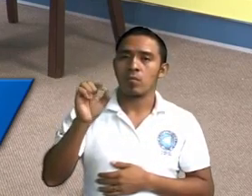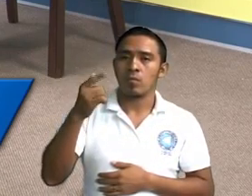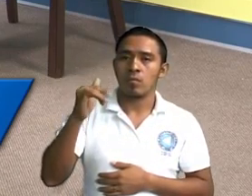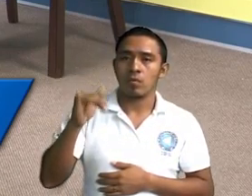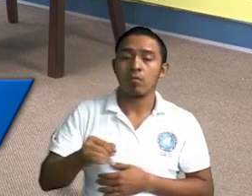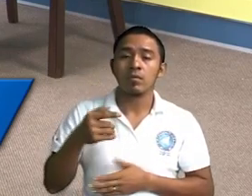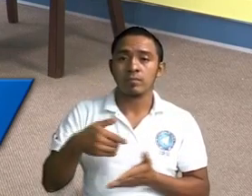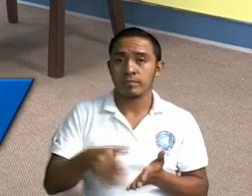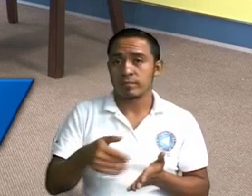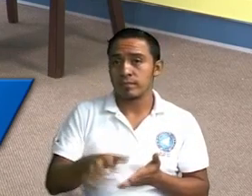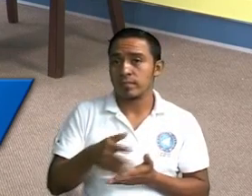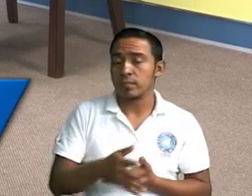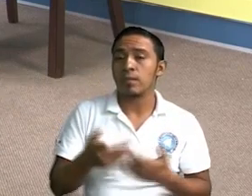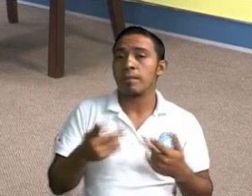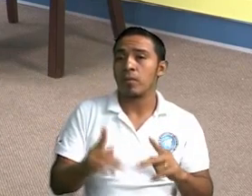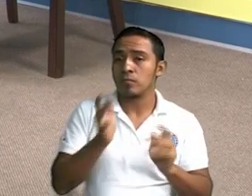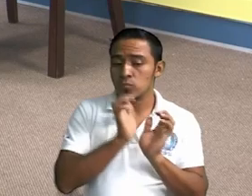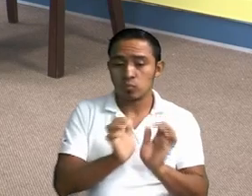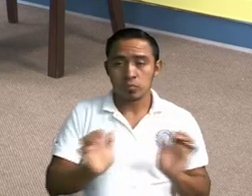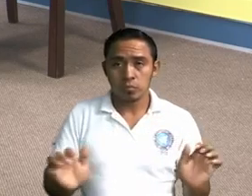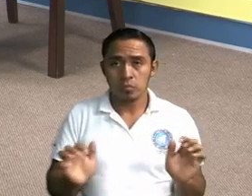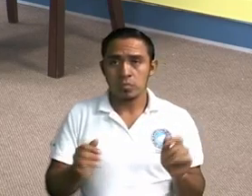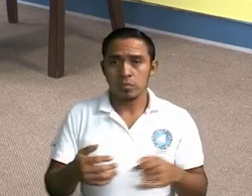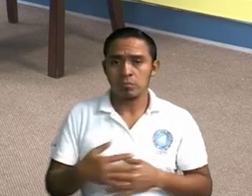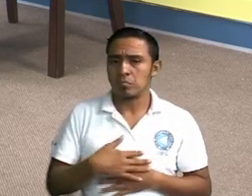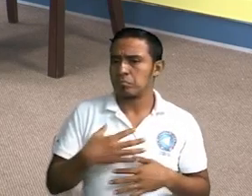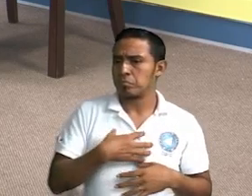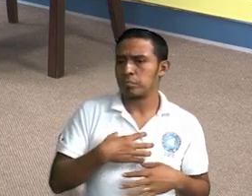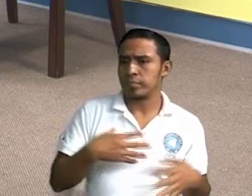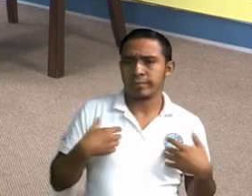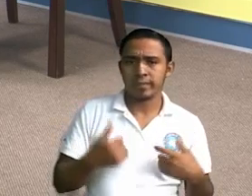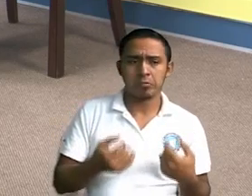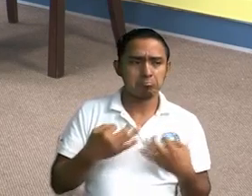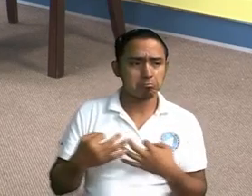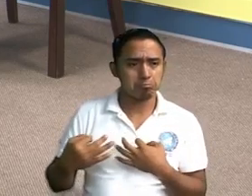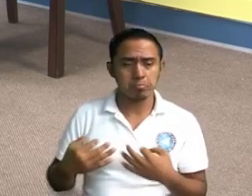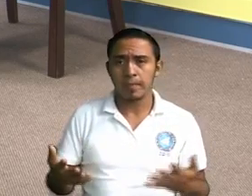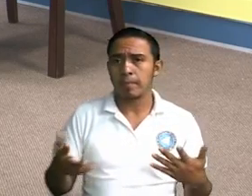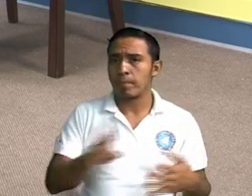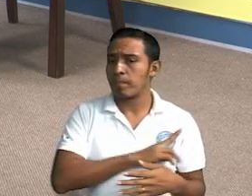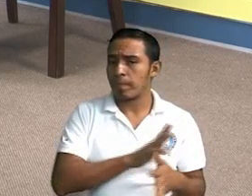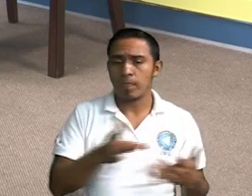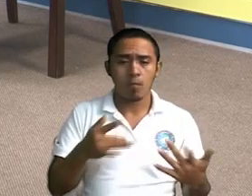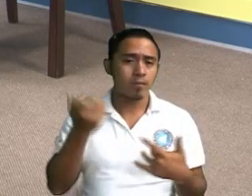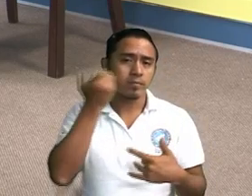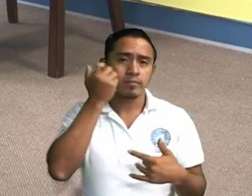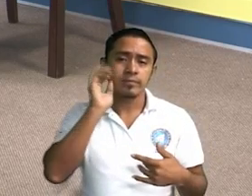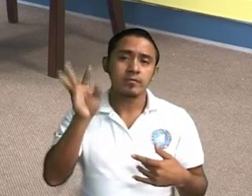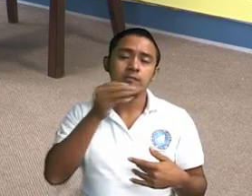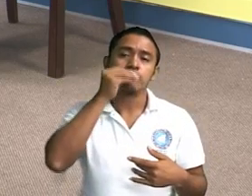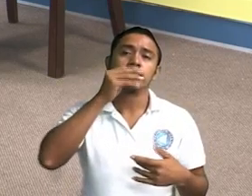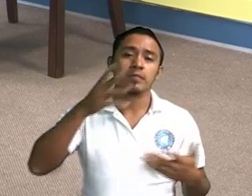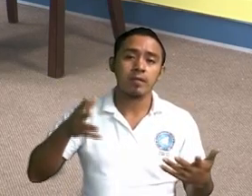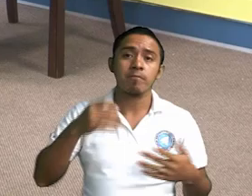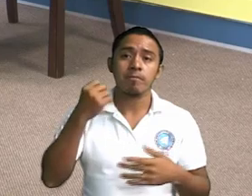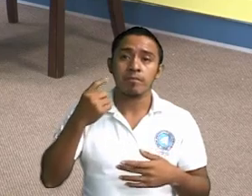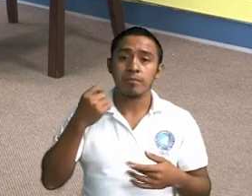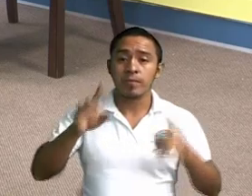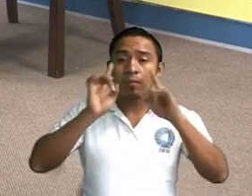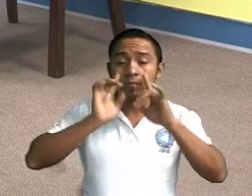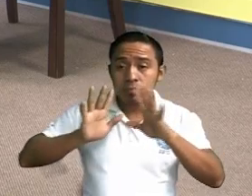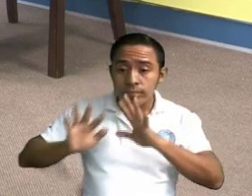pensó pero un paciente con un estado de salud bueno no es no está propenso lo que falta son los cuidados